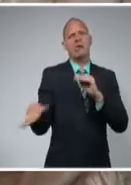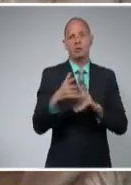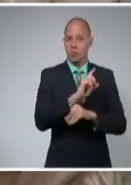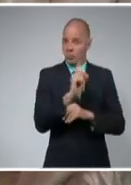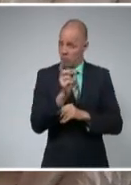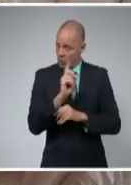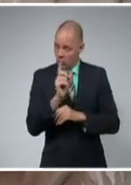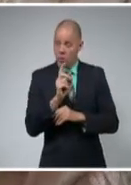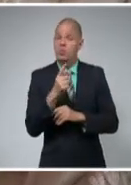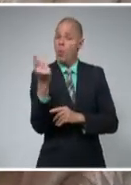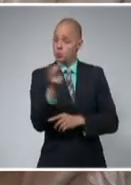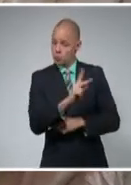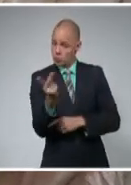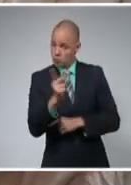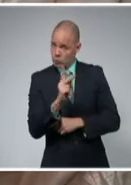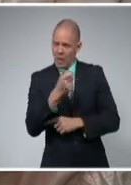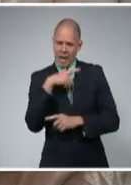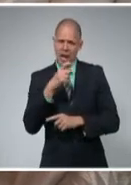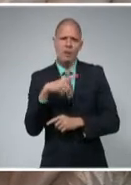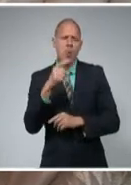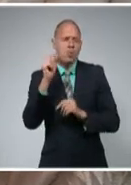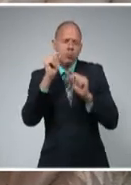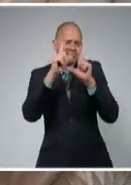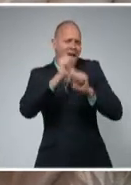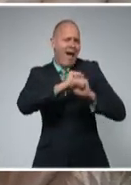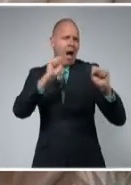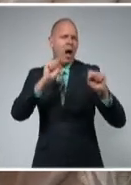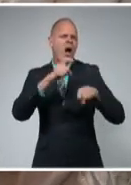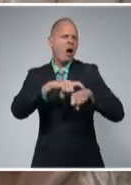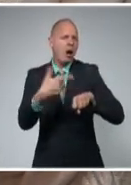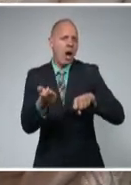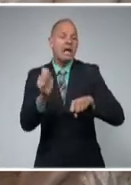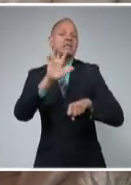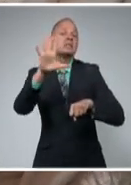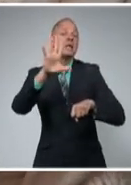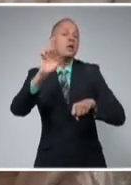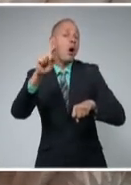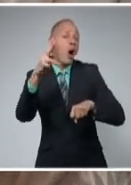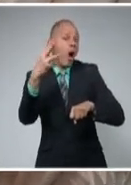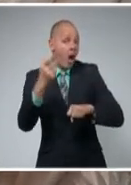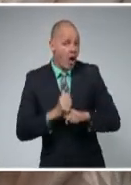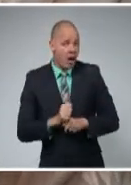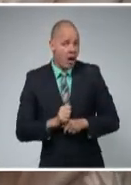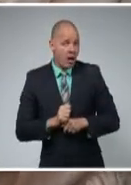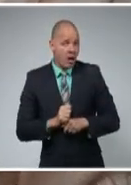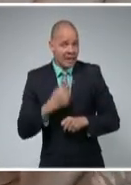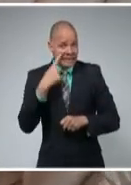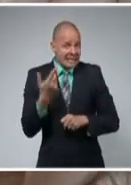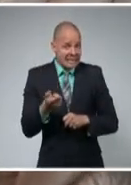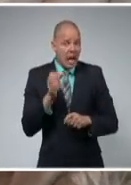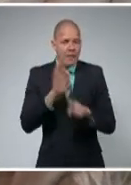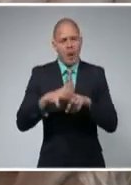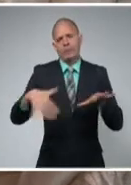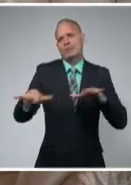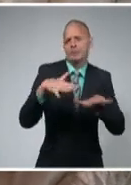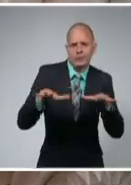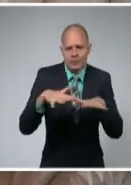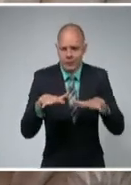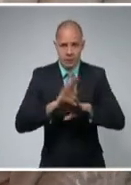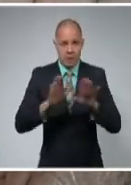trabajo mucho. O sea, yo suelo levantarme más tarde a las 5 de la mañana, suelo, para que me dé tiempo. Y me acuesto a veces a la